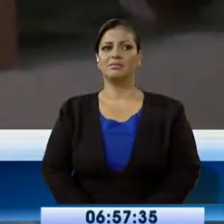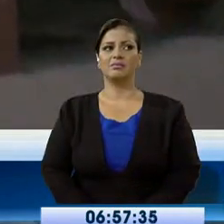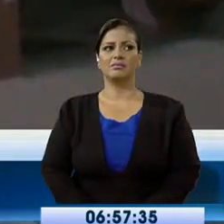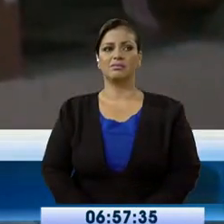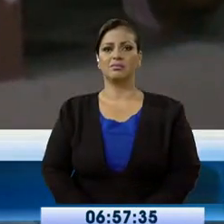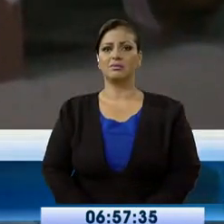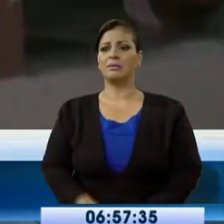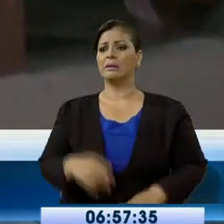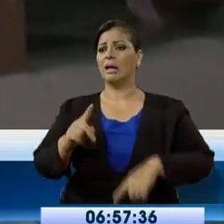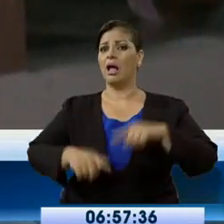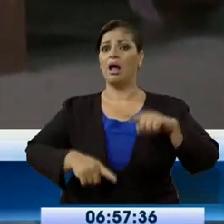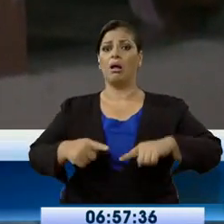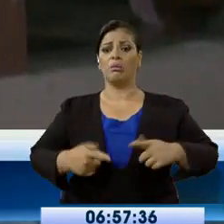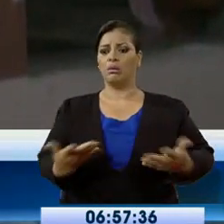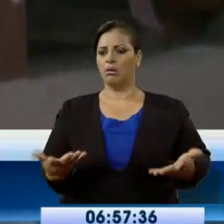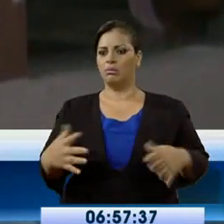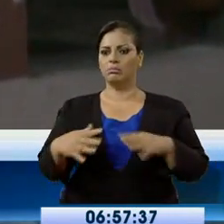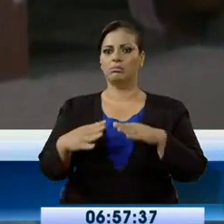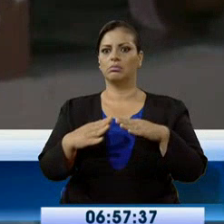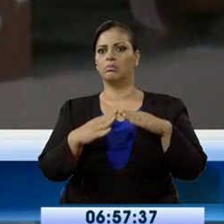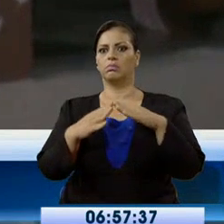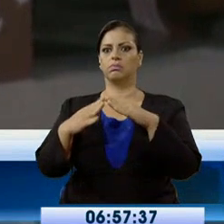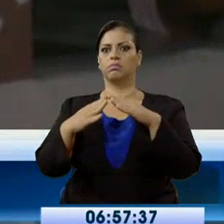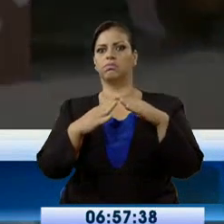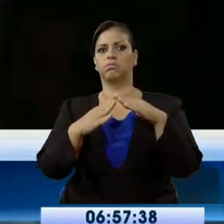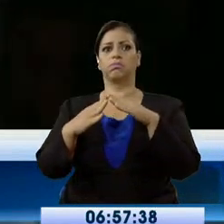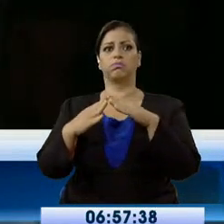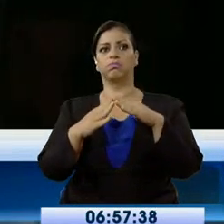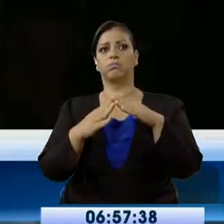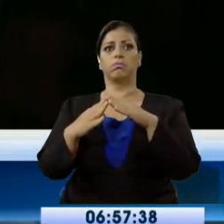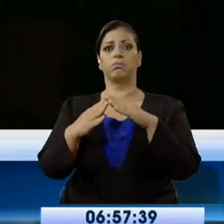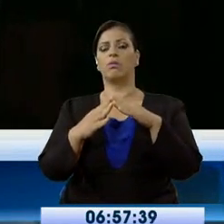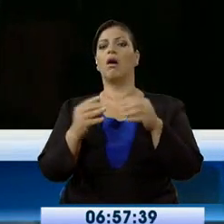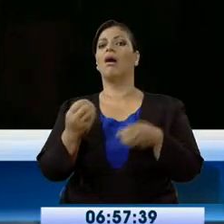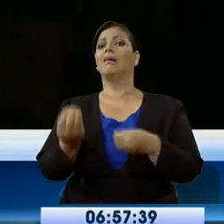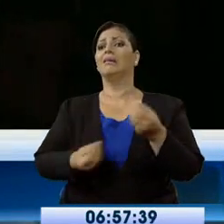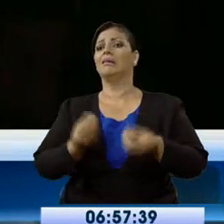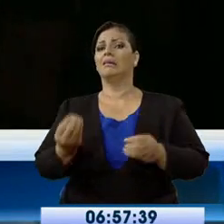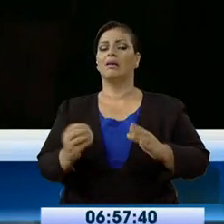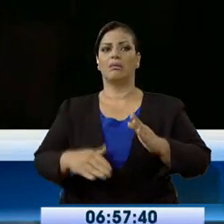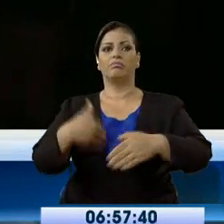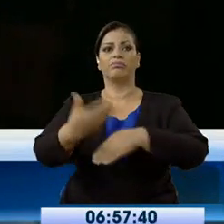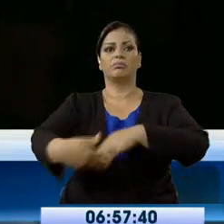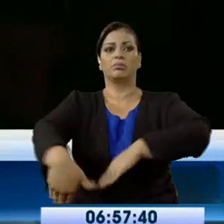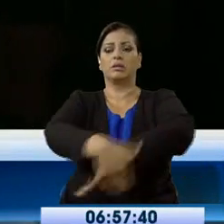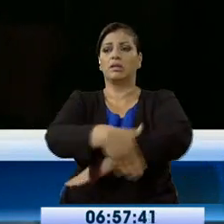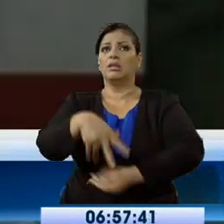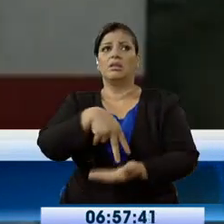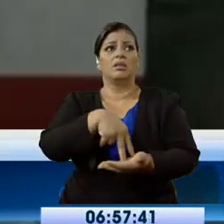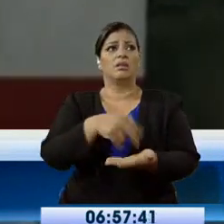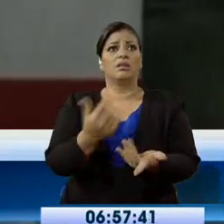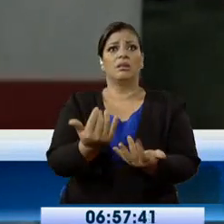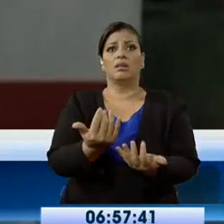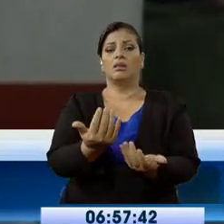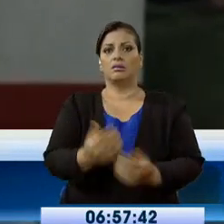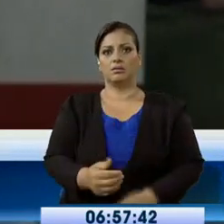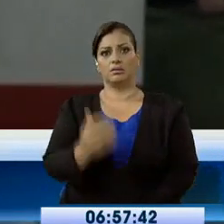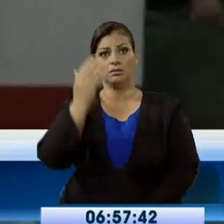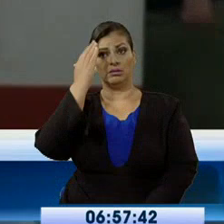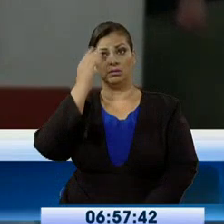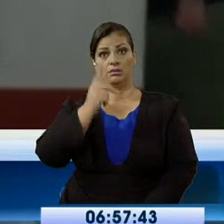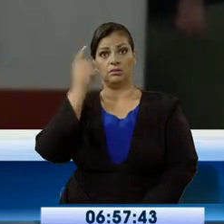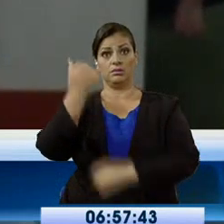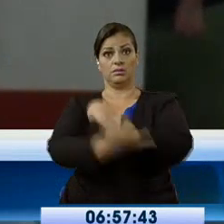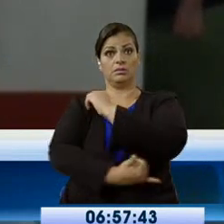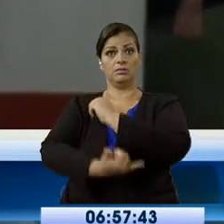no solamente los movimientos telúricos se dan o se han dado aquí en el país. Veamos, exacto, lo que pasó en Italia, claro, lo que pasó en Birmania también, sí.